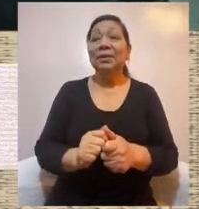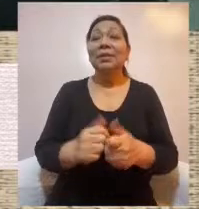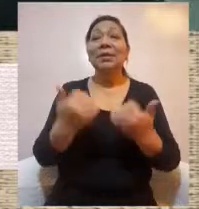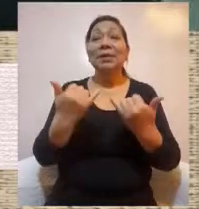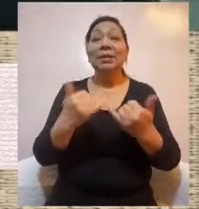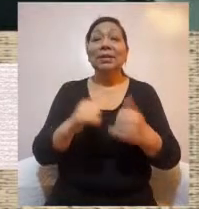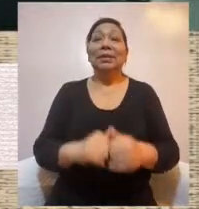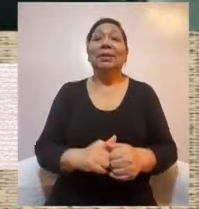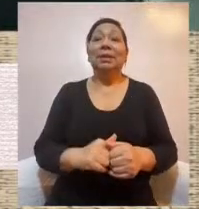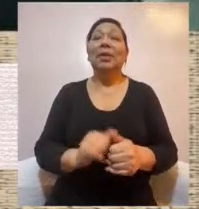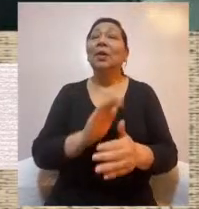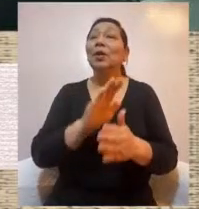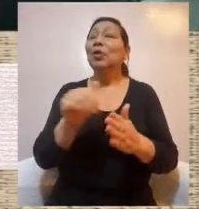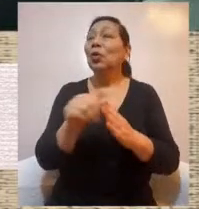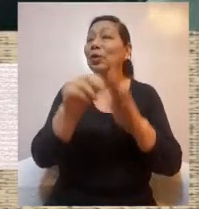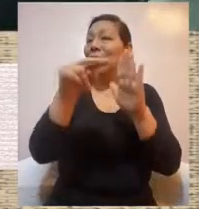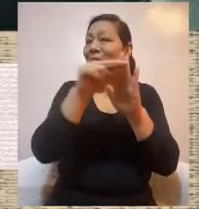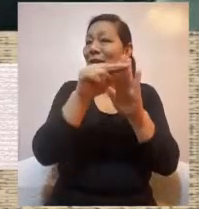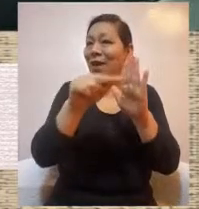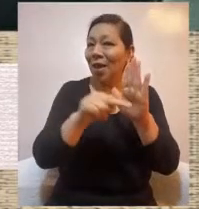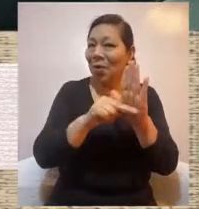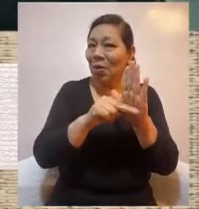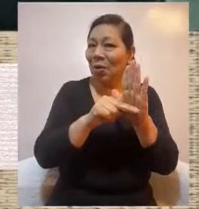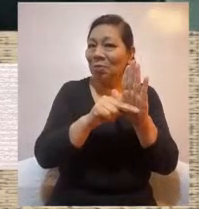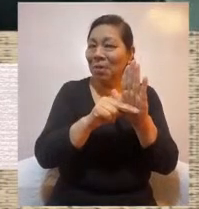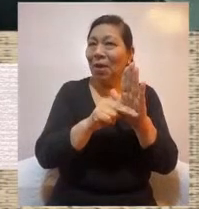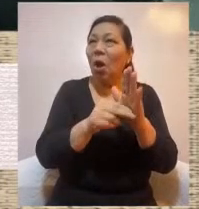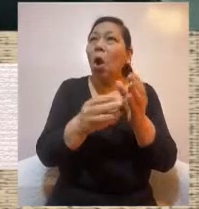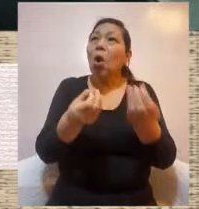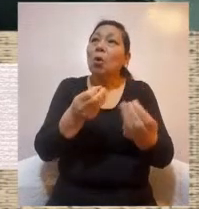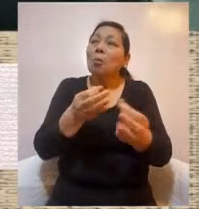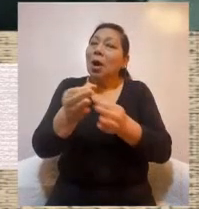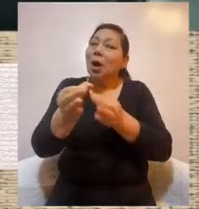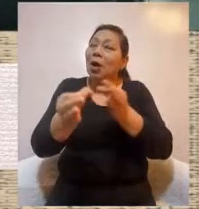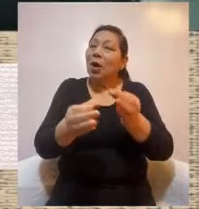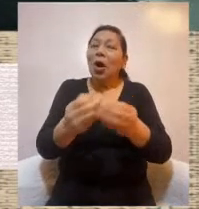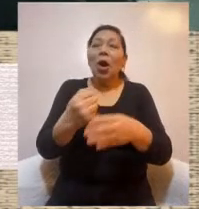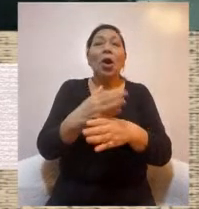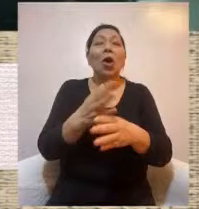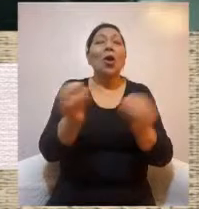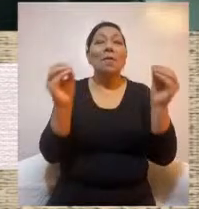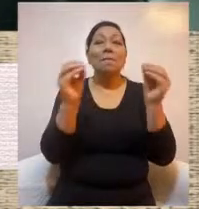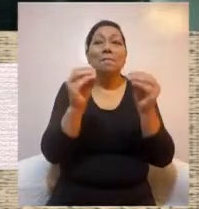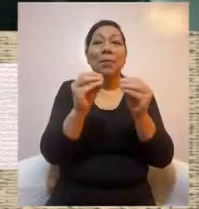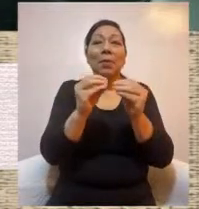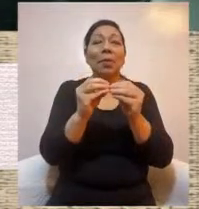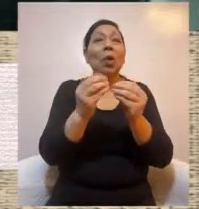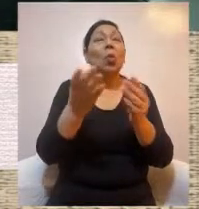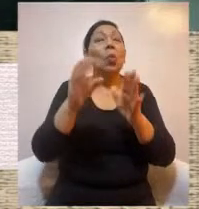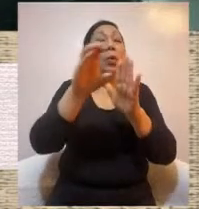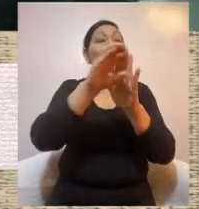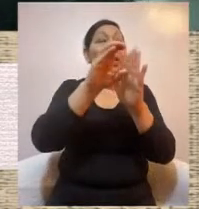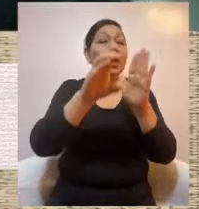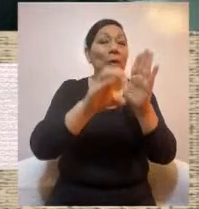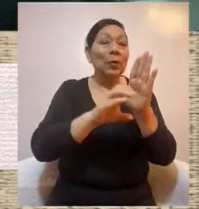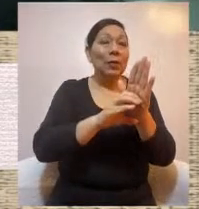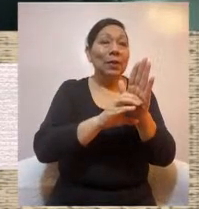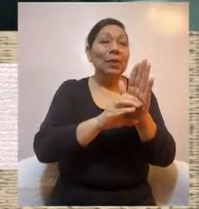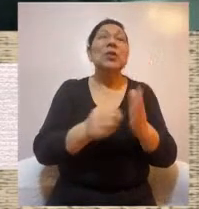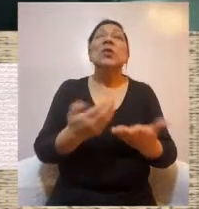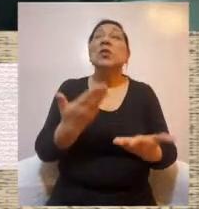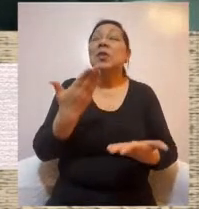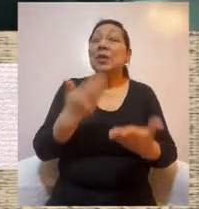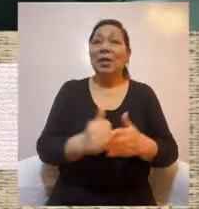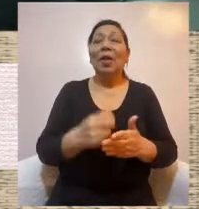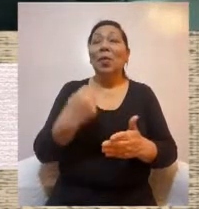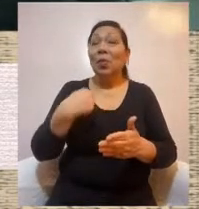es indudable que todas las normas tienen que ser interpretadas de conformidad con nuestra Constitución. Y